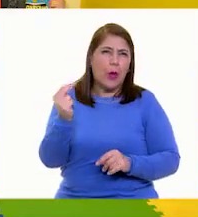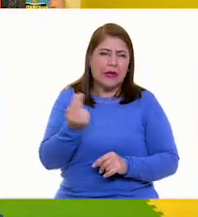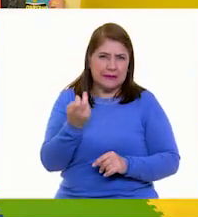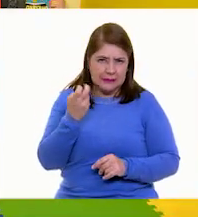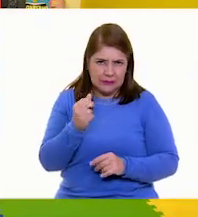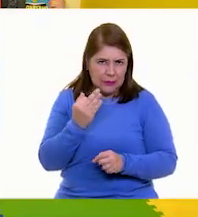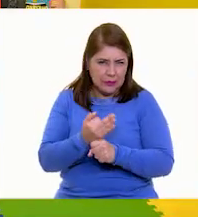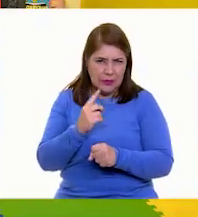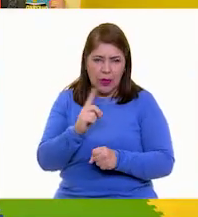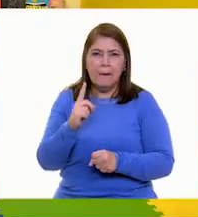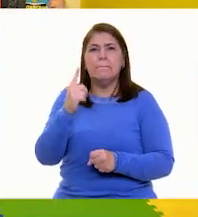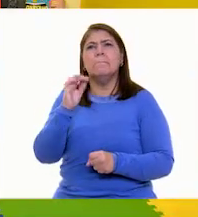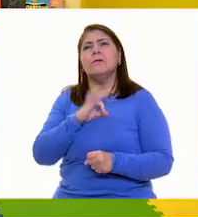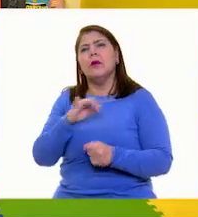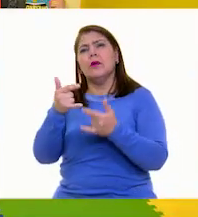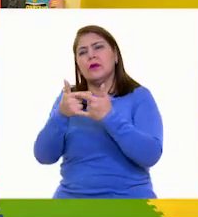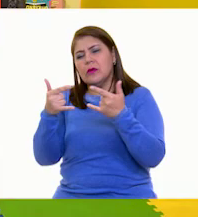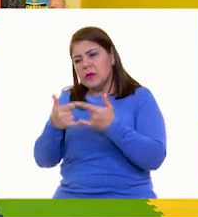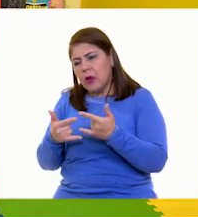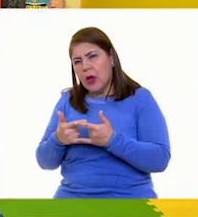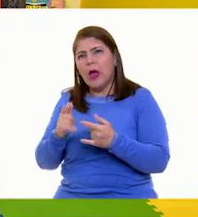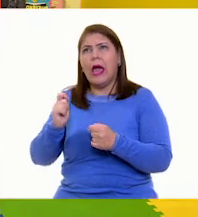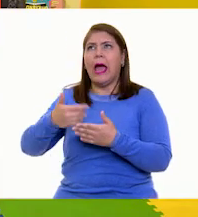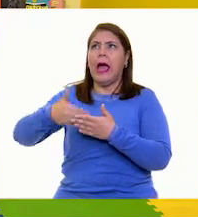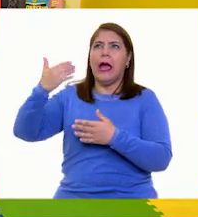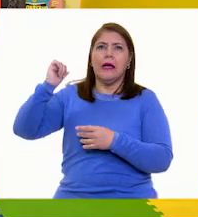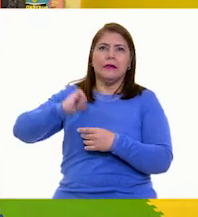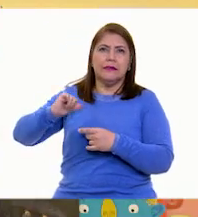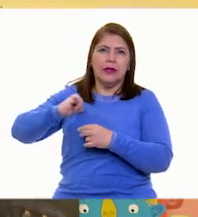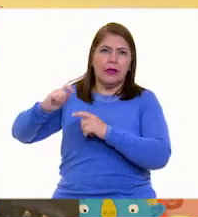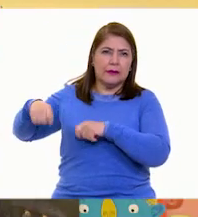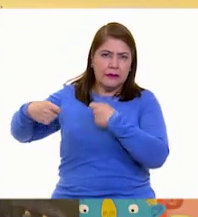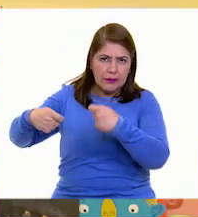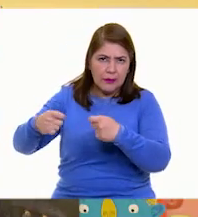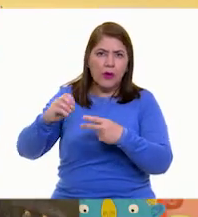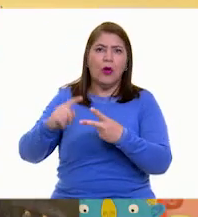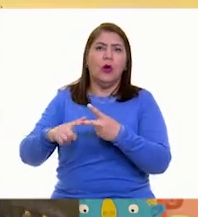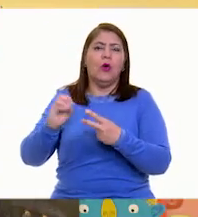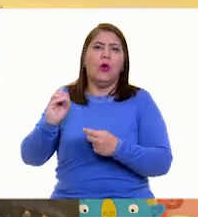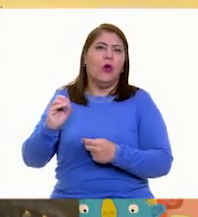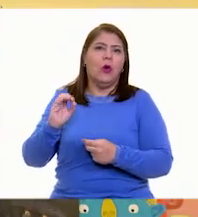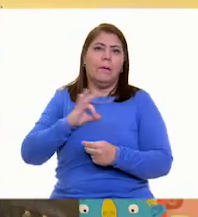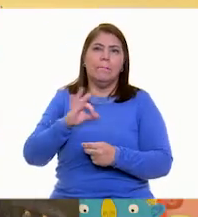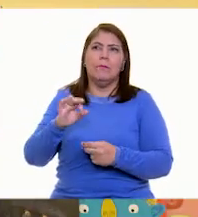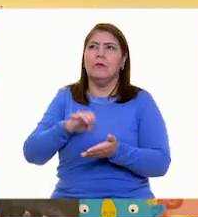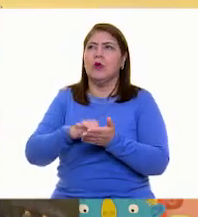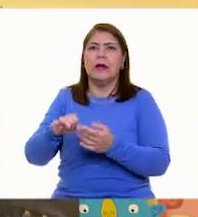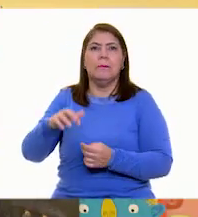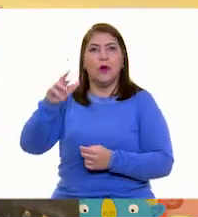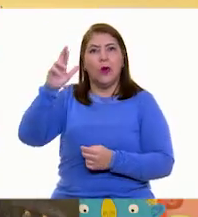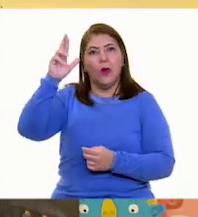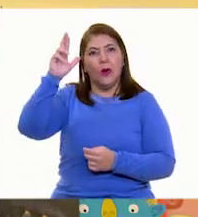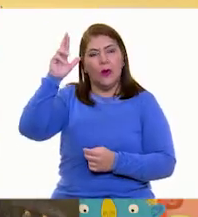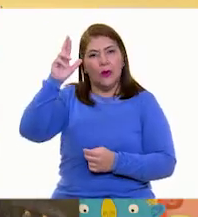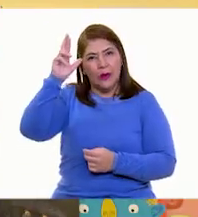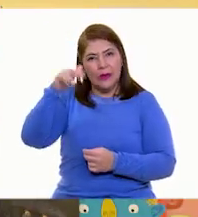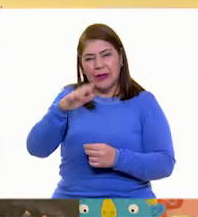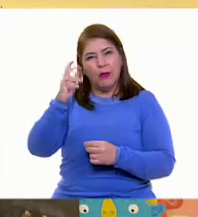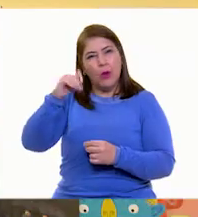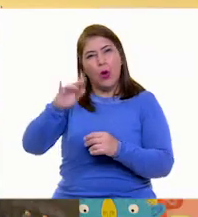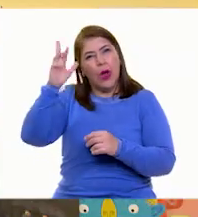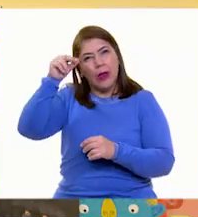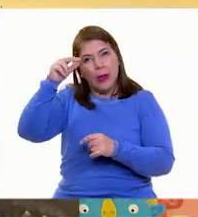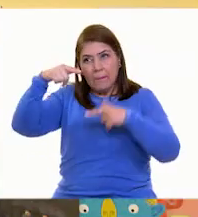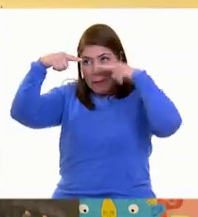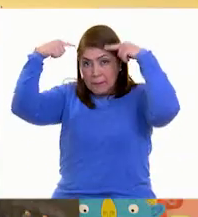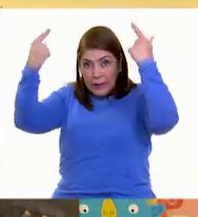Podemos leer historias populares o tradicionales como La tortuga y la liebre, Ratón de